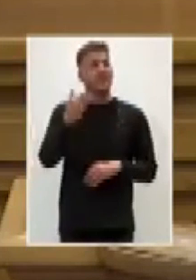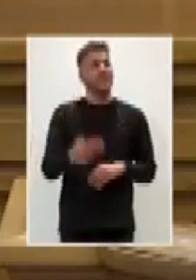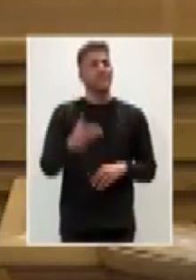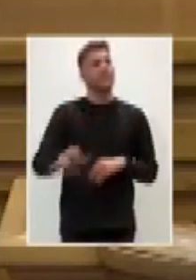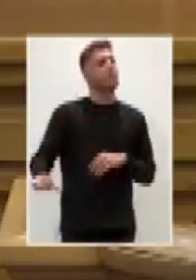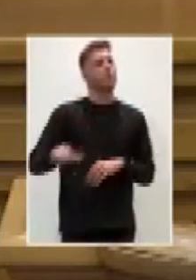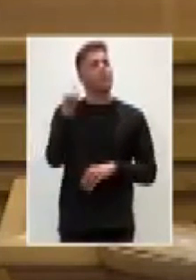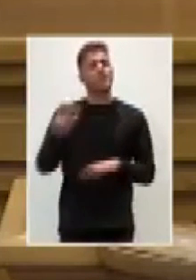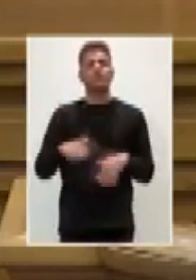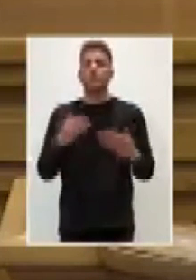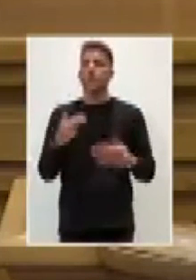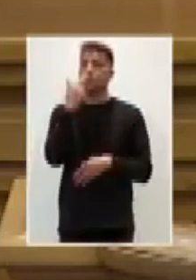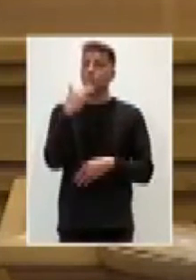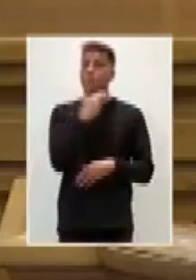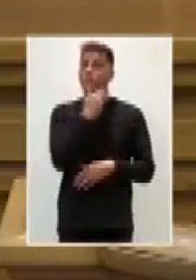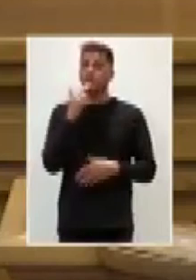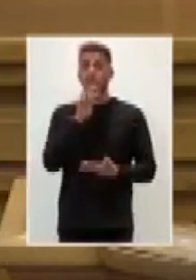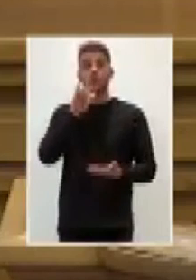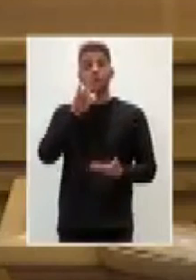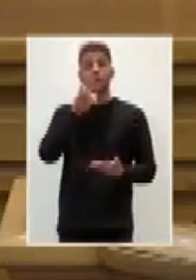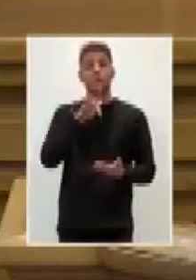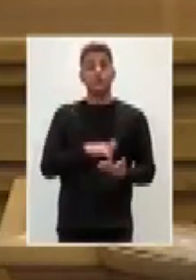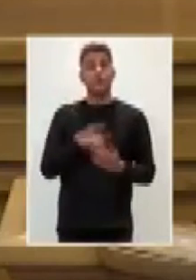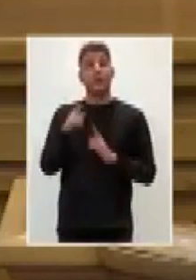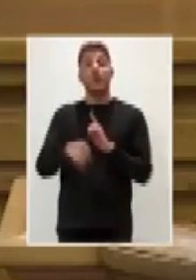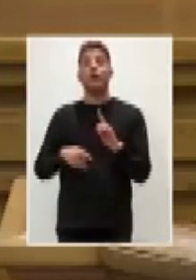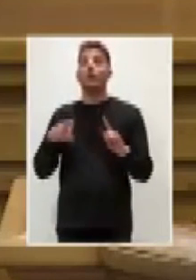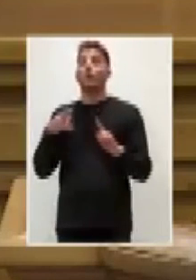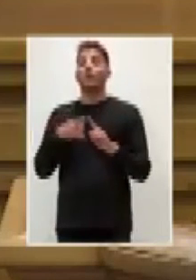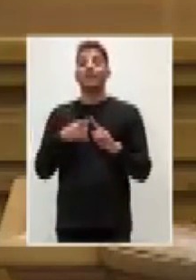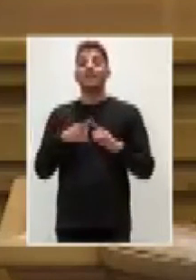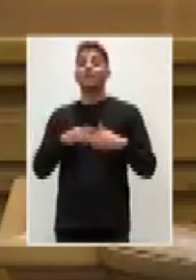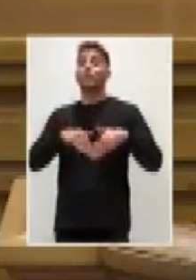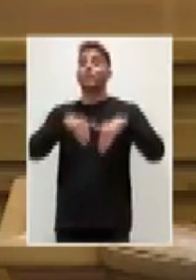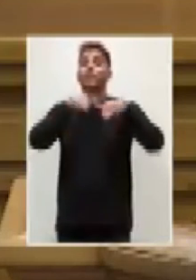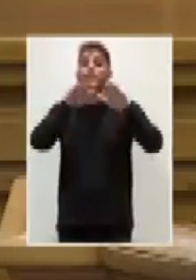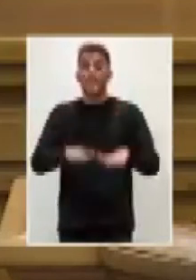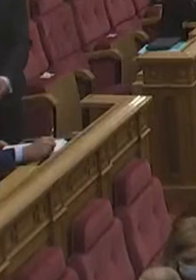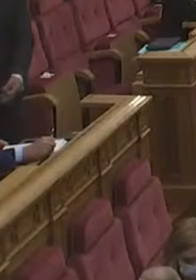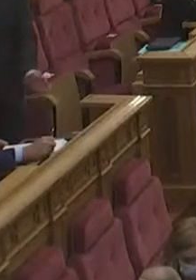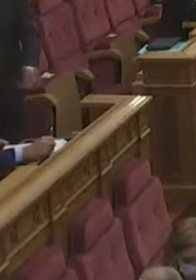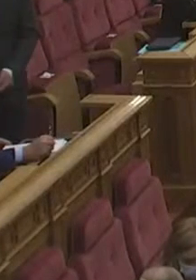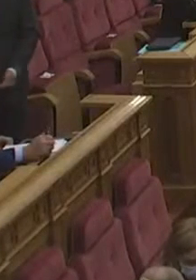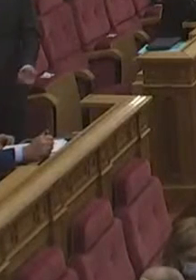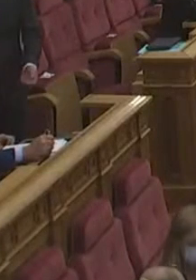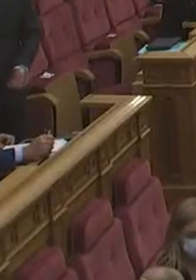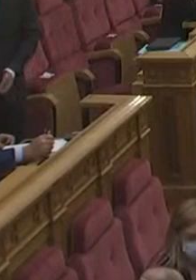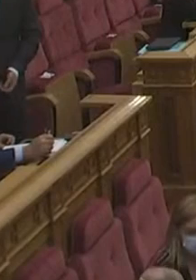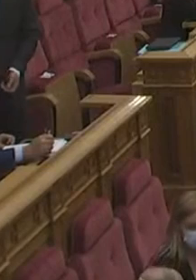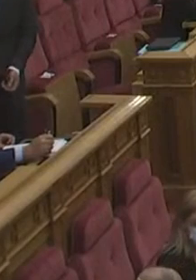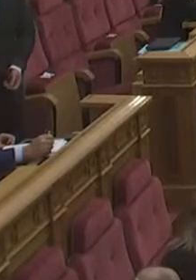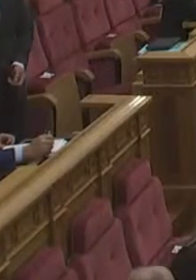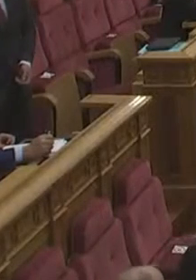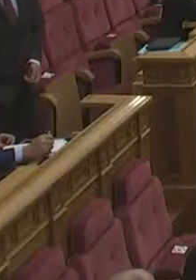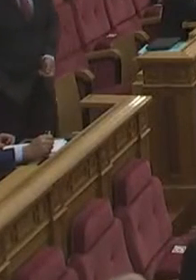importante, el compromiso por conseguir frenar el éxodo rural que sufrimos en nuestra región. Una ley sin duda pionera que